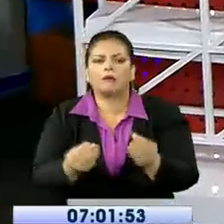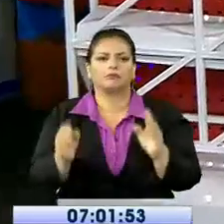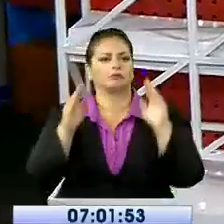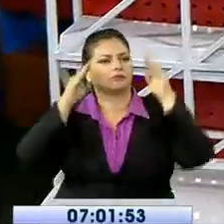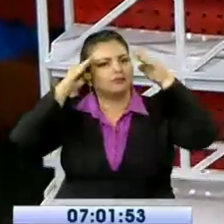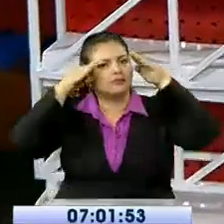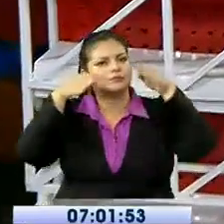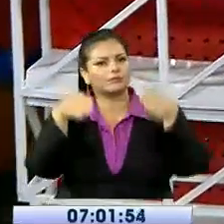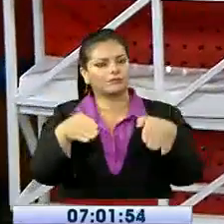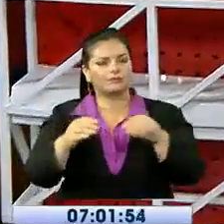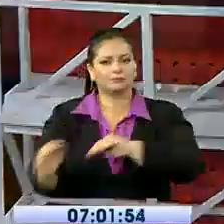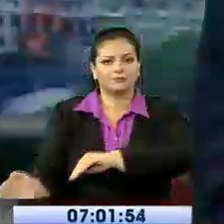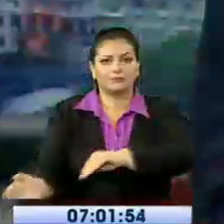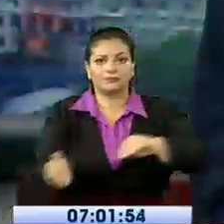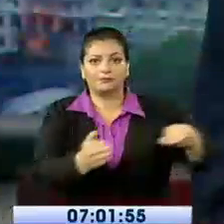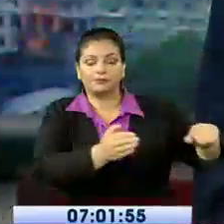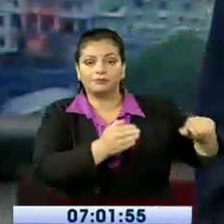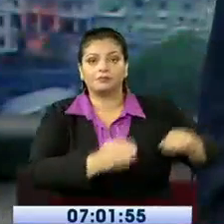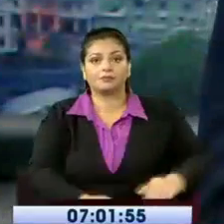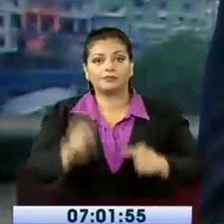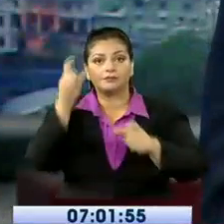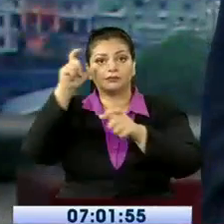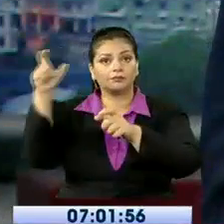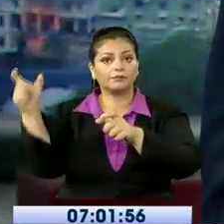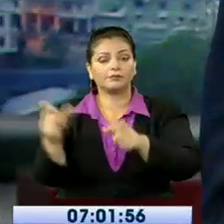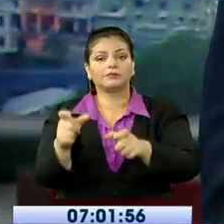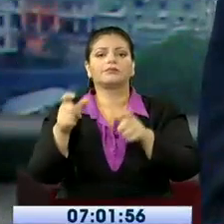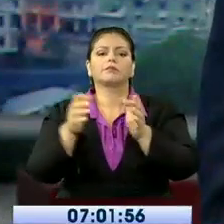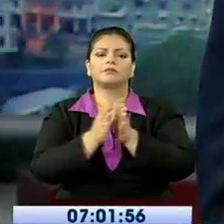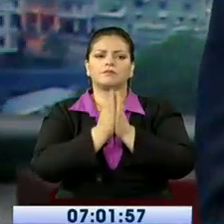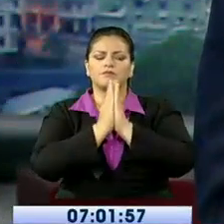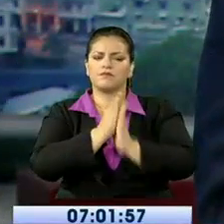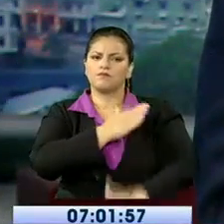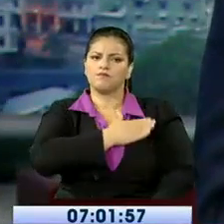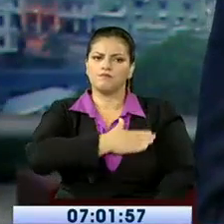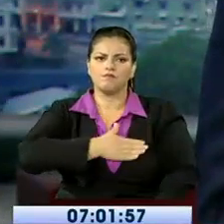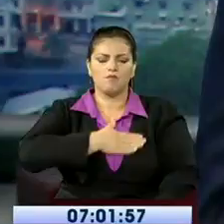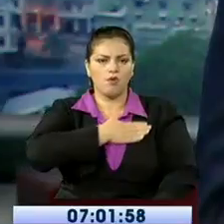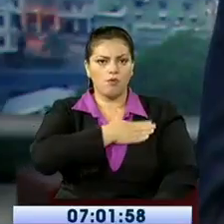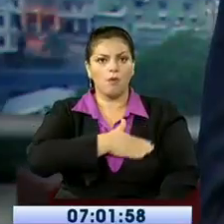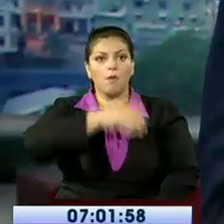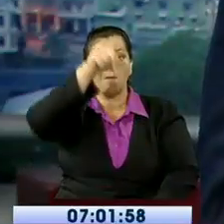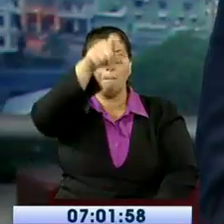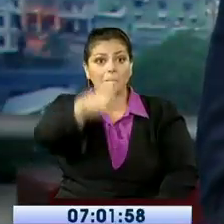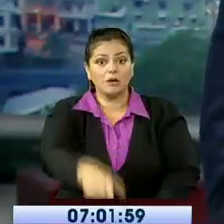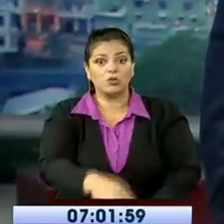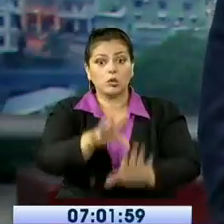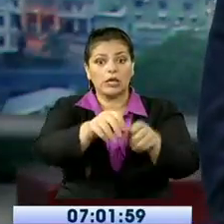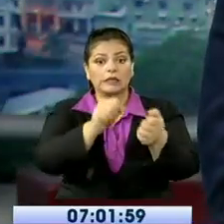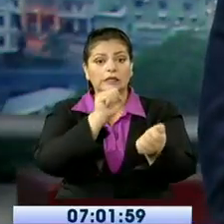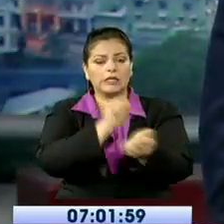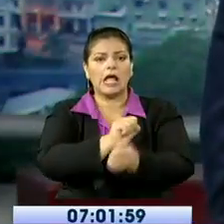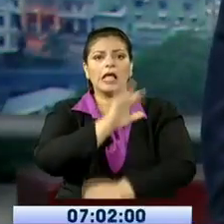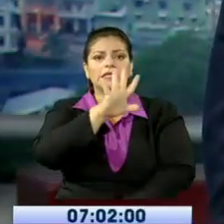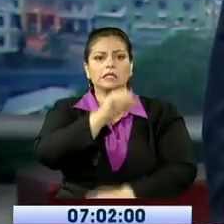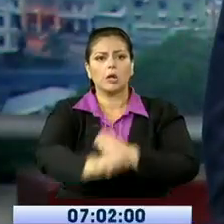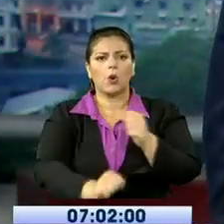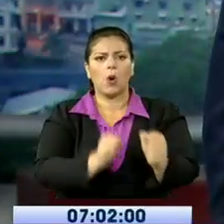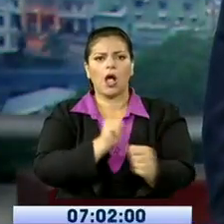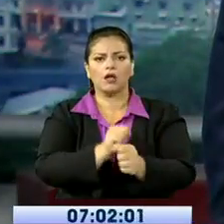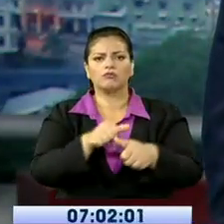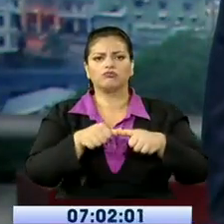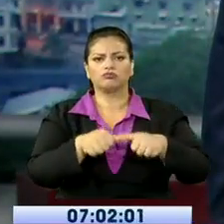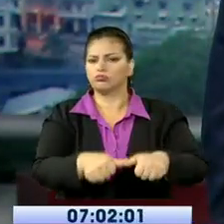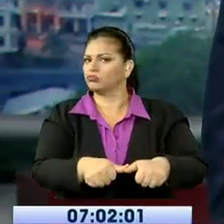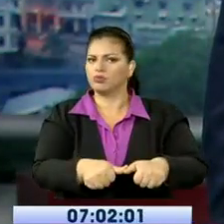Otro tema, la Fiscalía solicitó que se incremente la pena de 5 a 7 años de prisión para Alex Bravo y Carlos